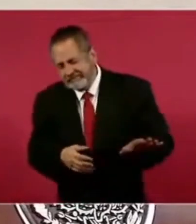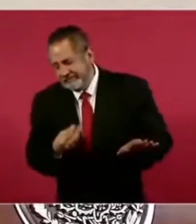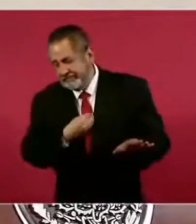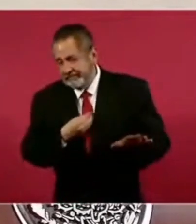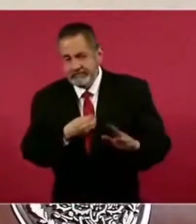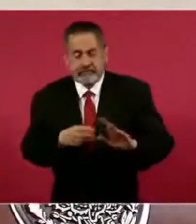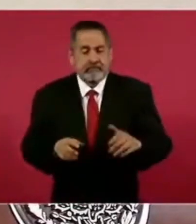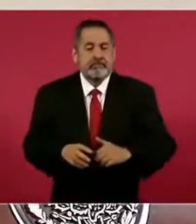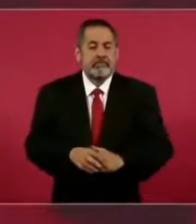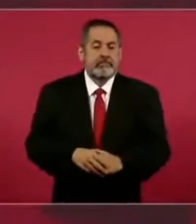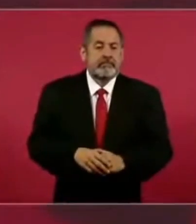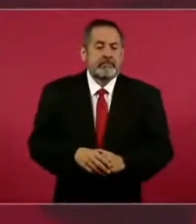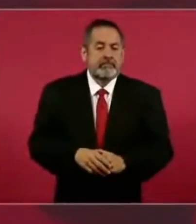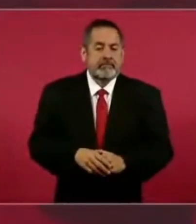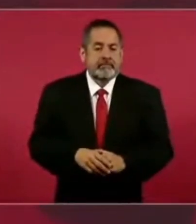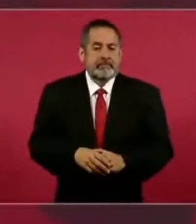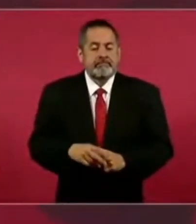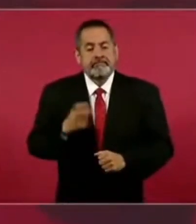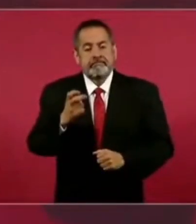preguntan